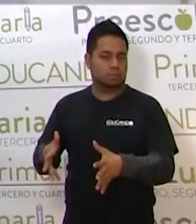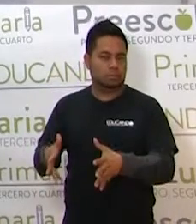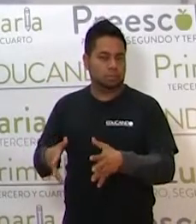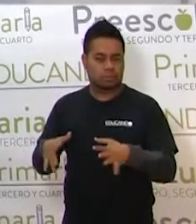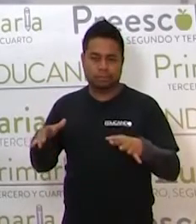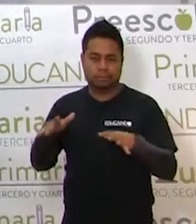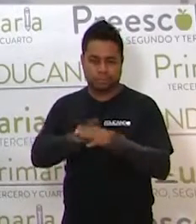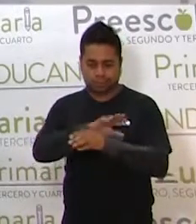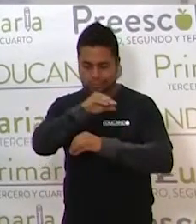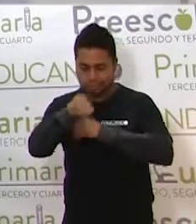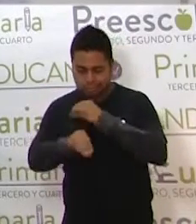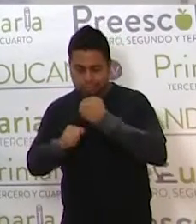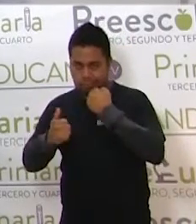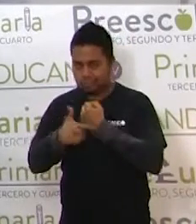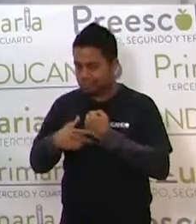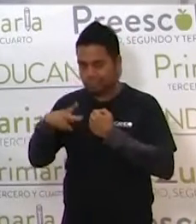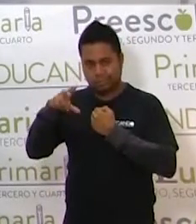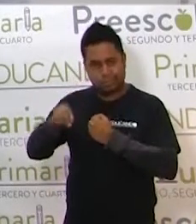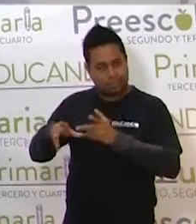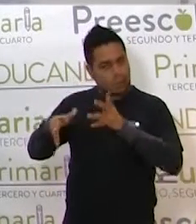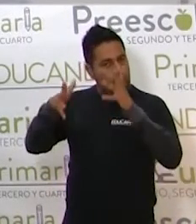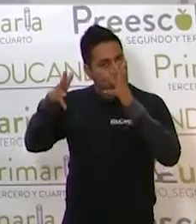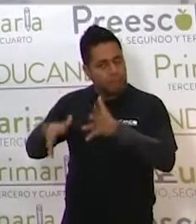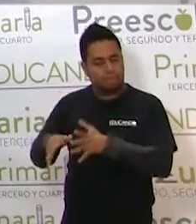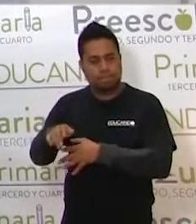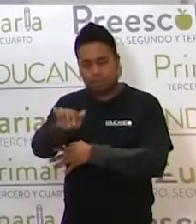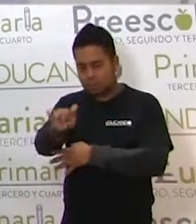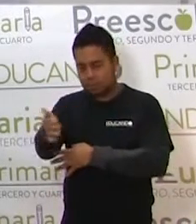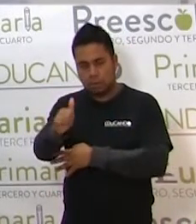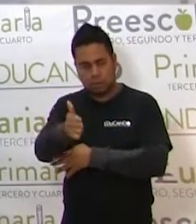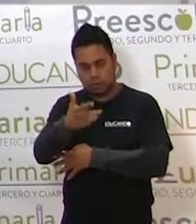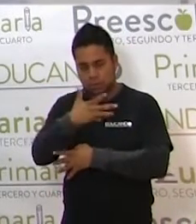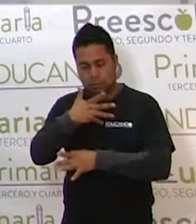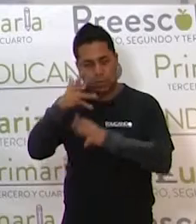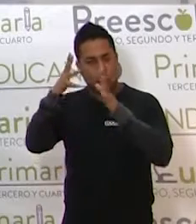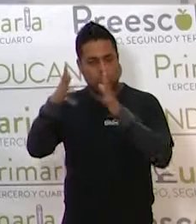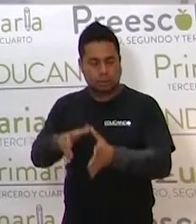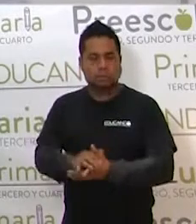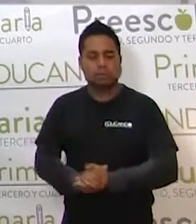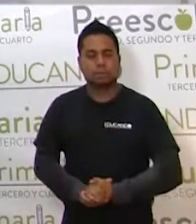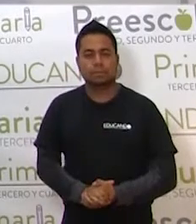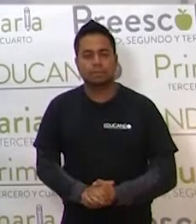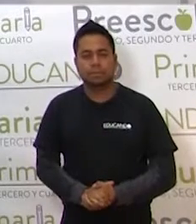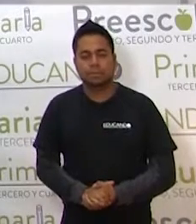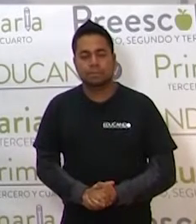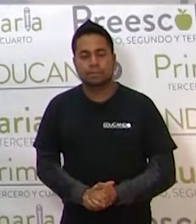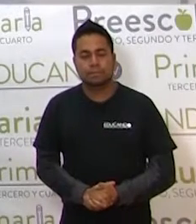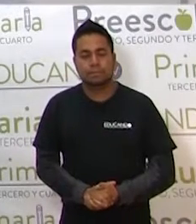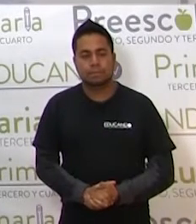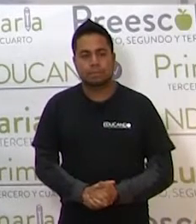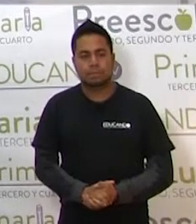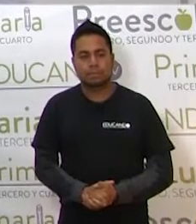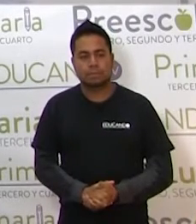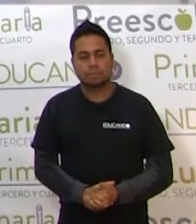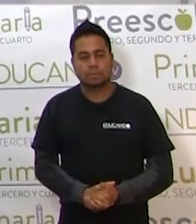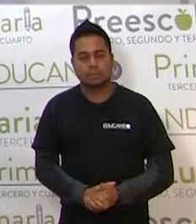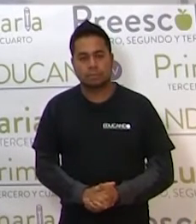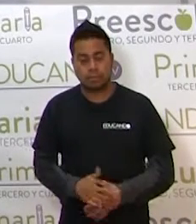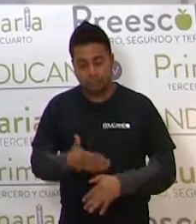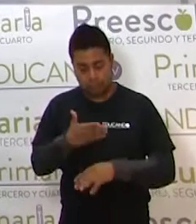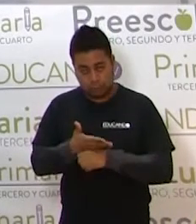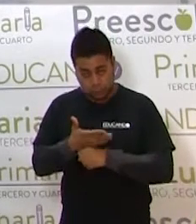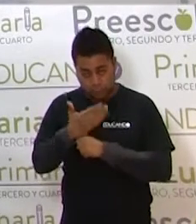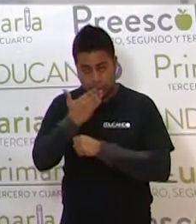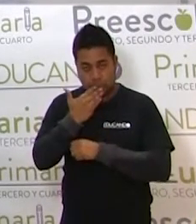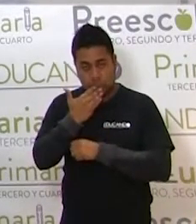bien te va a quedar con sus mismas 11 si da muy bien y por último vamos a